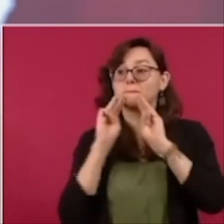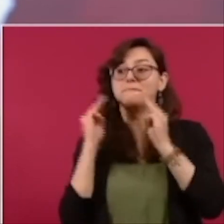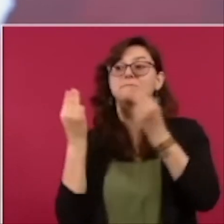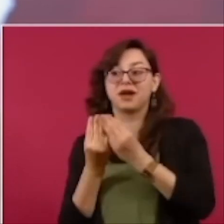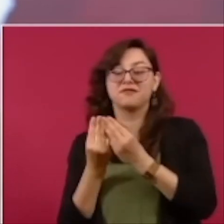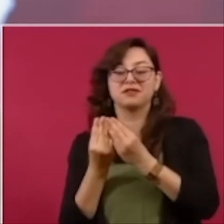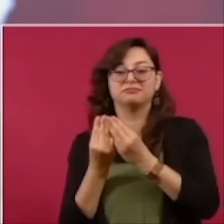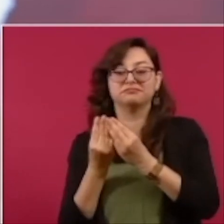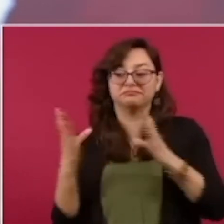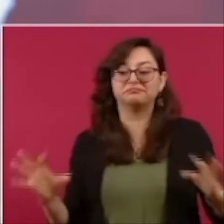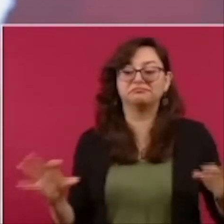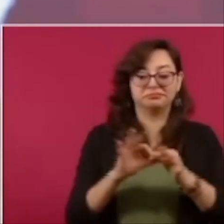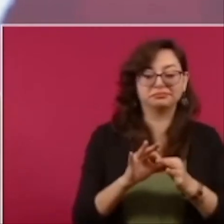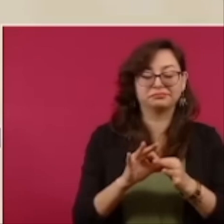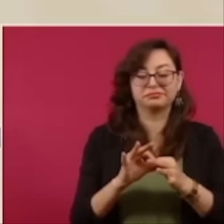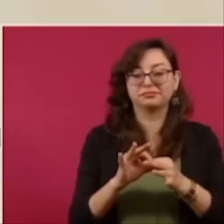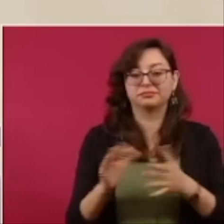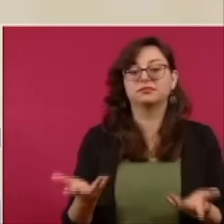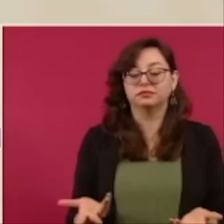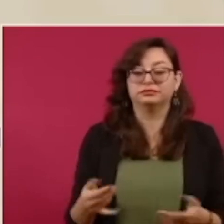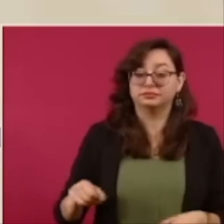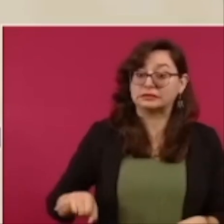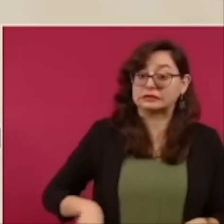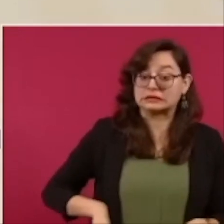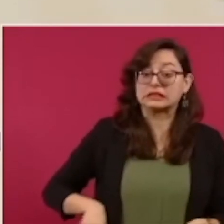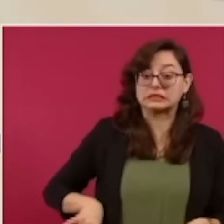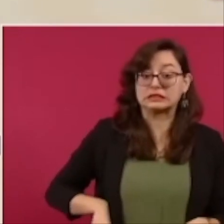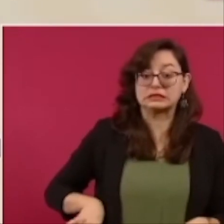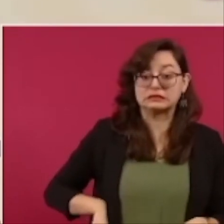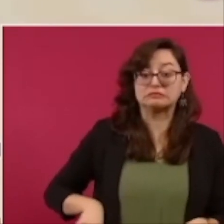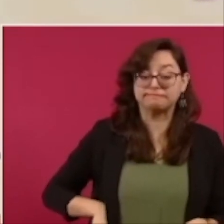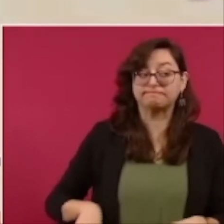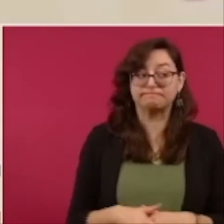Entonces, es muy interesante lo que está sucediendo.